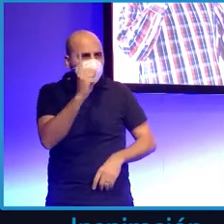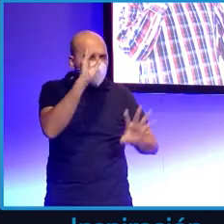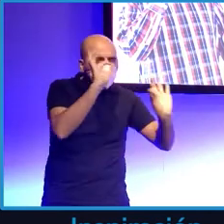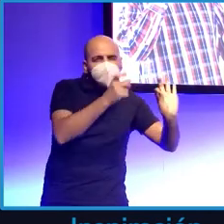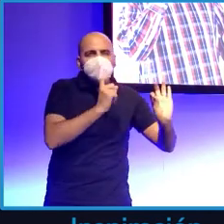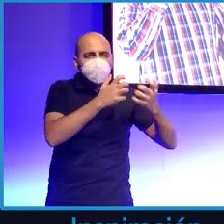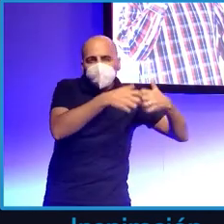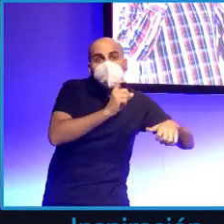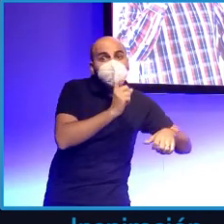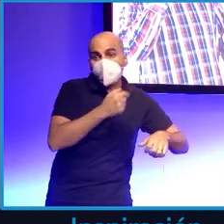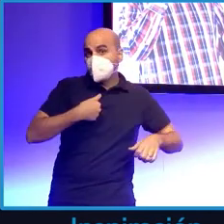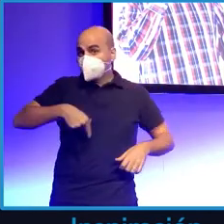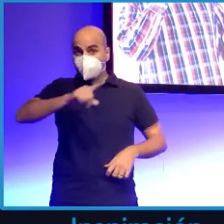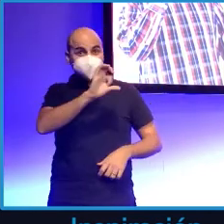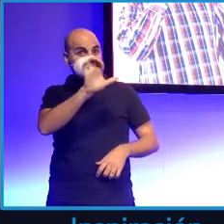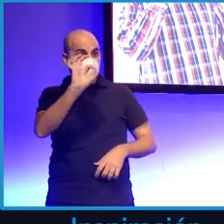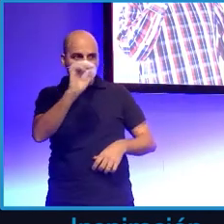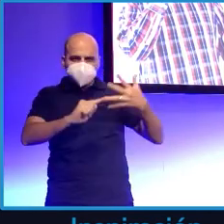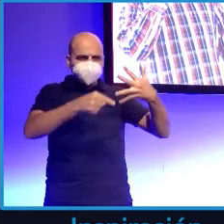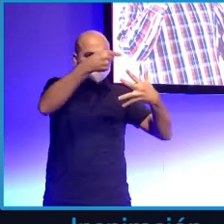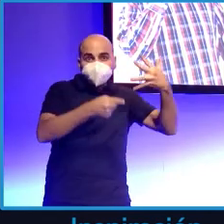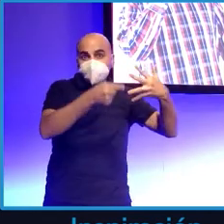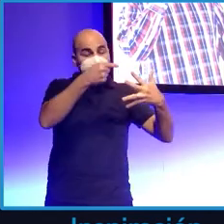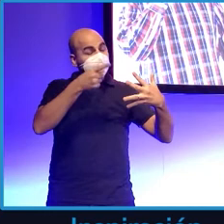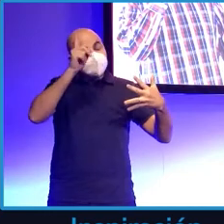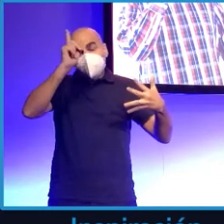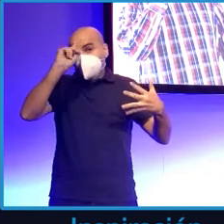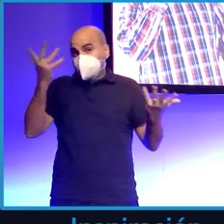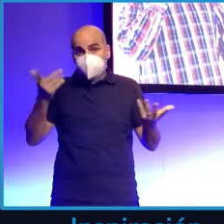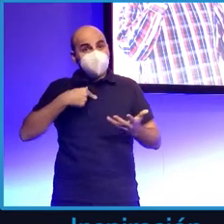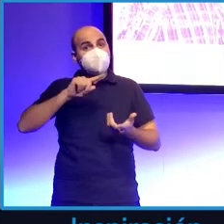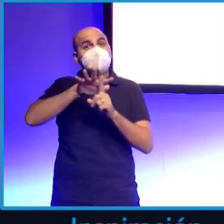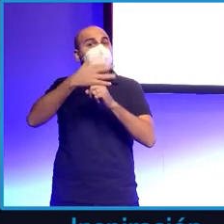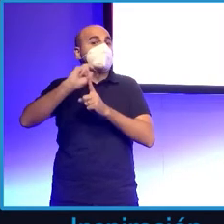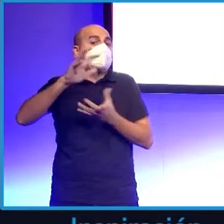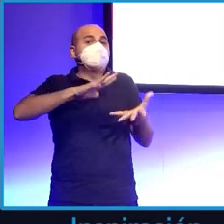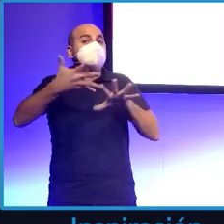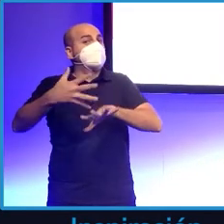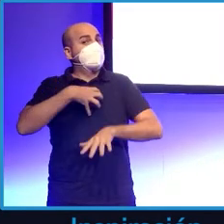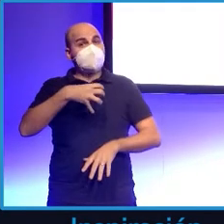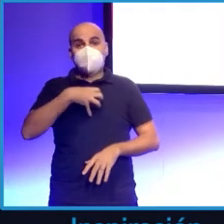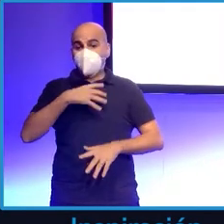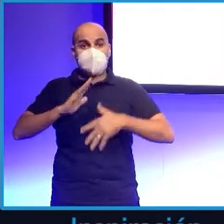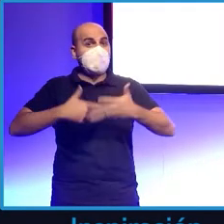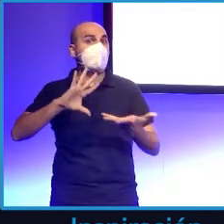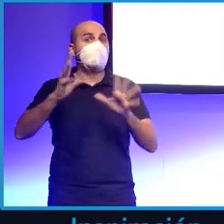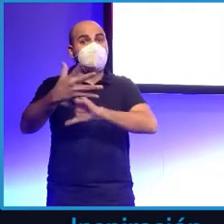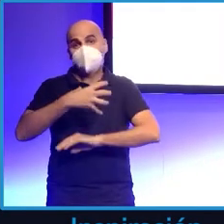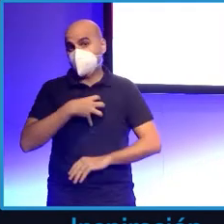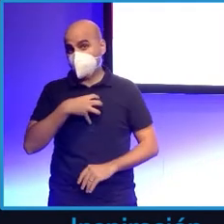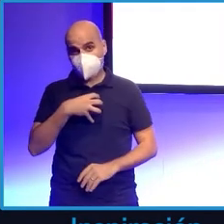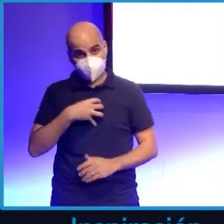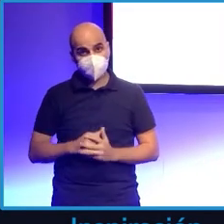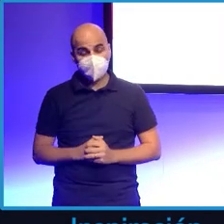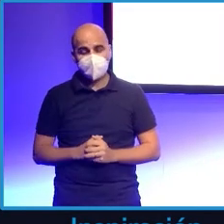podemos extrapolar en otros casos y por lo tanto pues no nos va a servir para poder evolucionar vale tenemos que entender en este pequeño